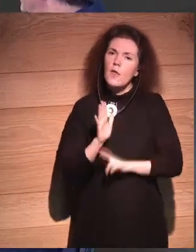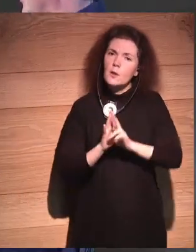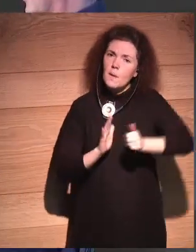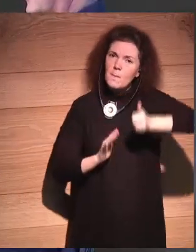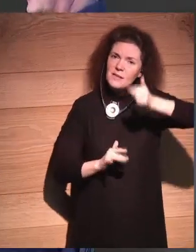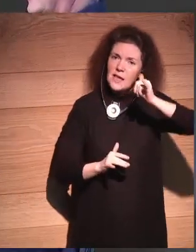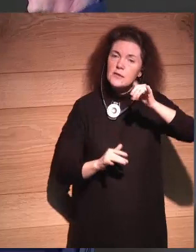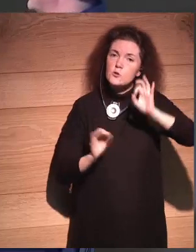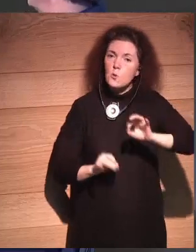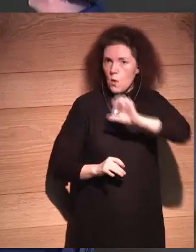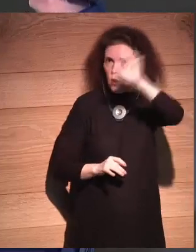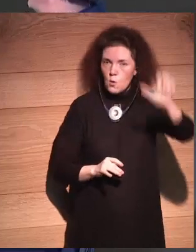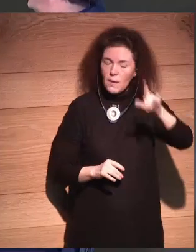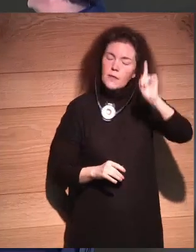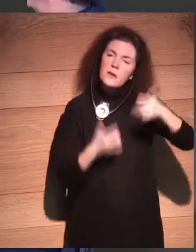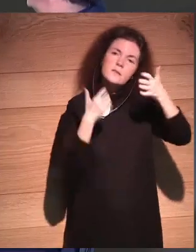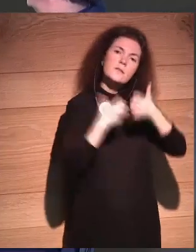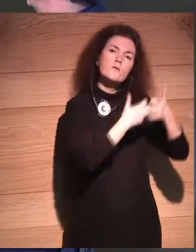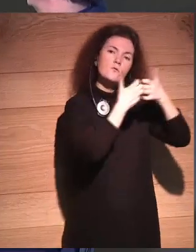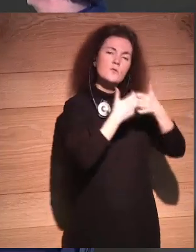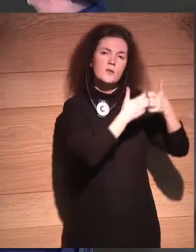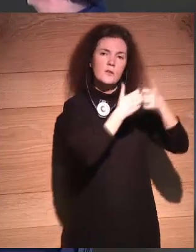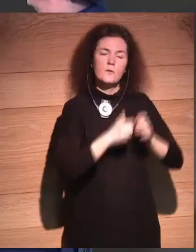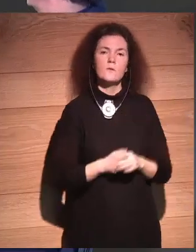esto seguro, sobre todo en Europa y quizás también en Estados Unidos.